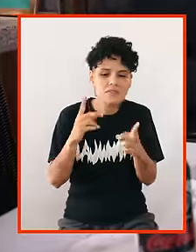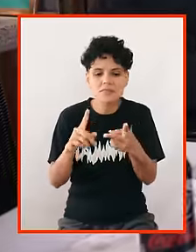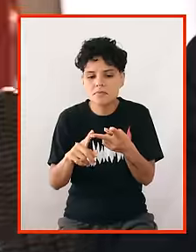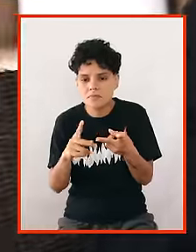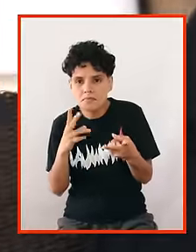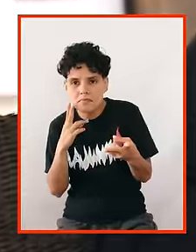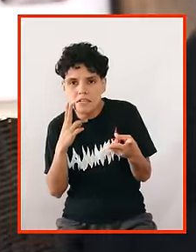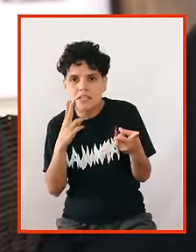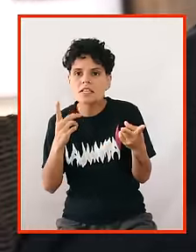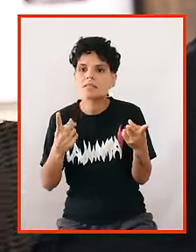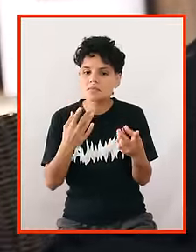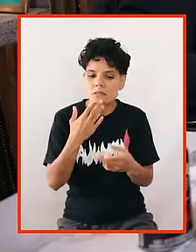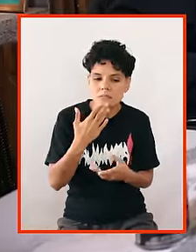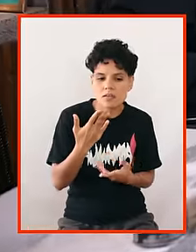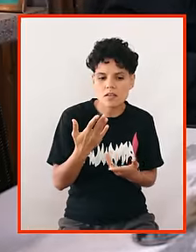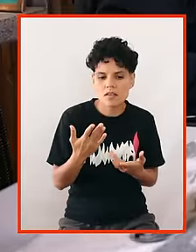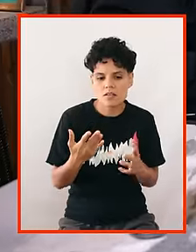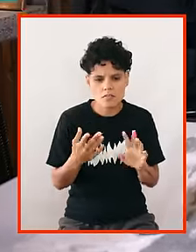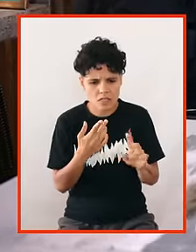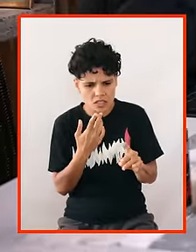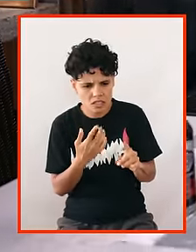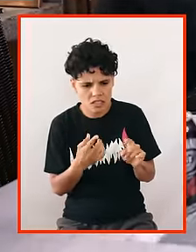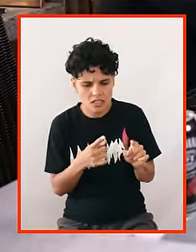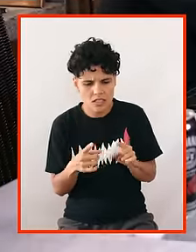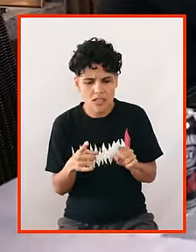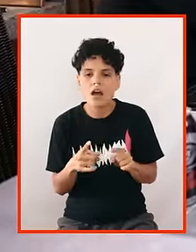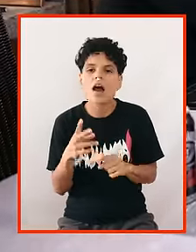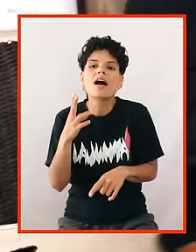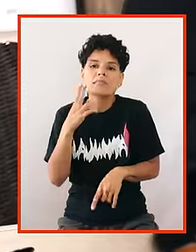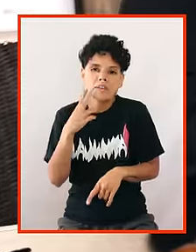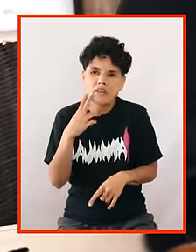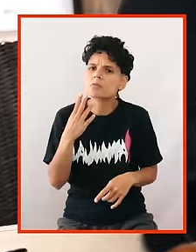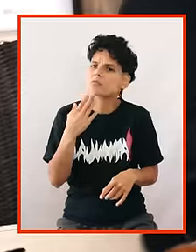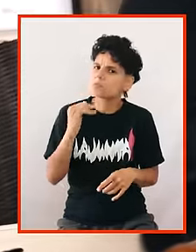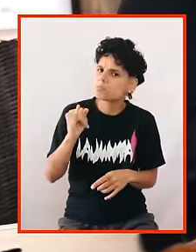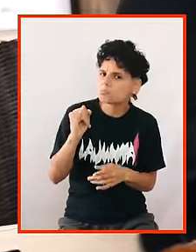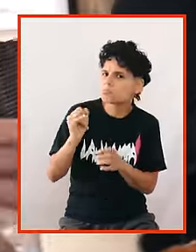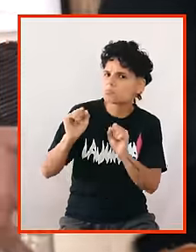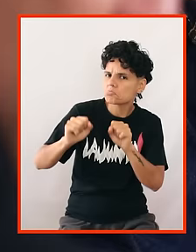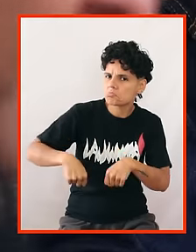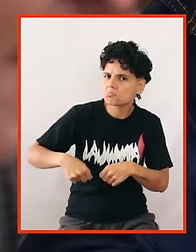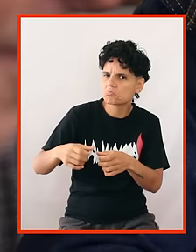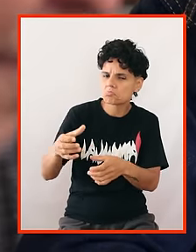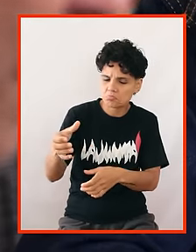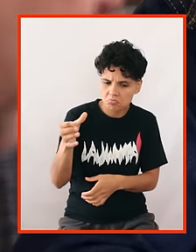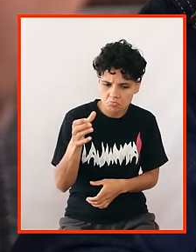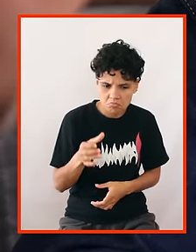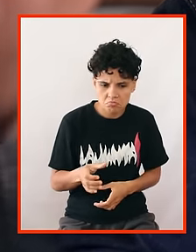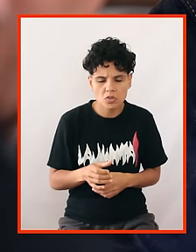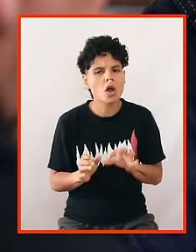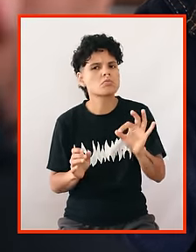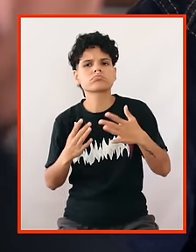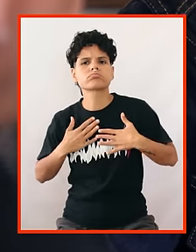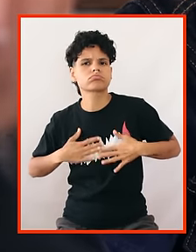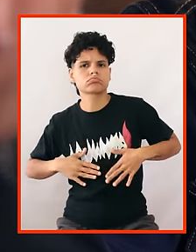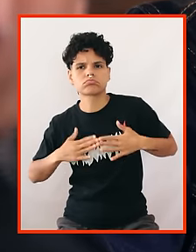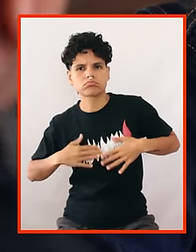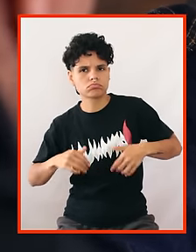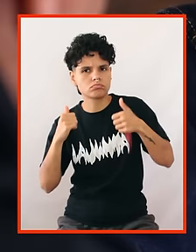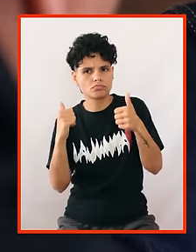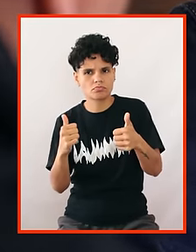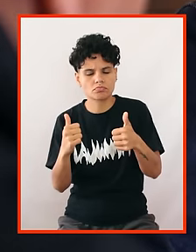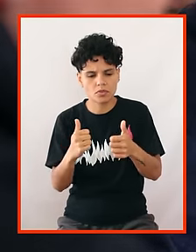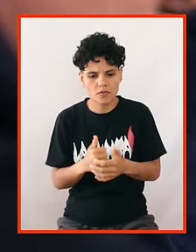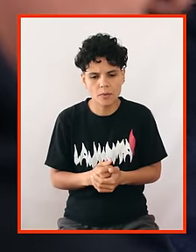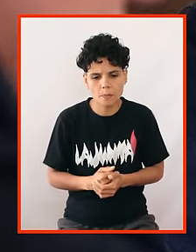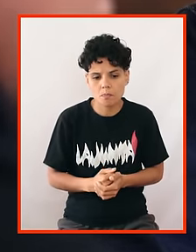a... Tú estás tomando juguito, pero... Pero acepto un vinito. Tú pídeme y yo... Perfecto, lo recomiendo en la vida. Lo que tú me veas.